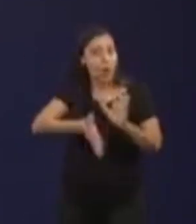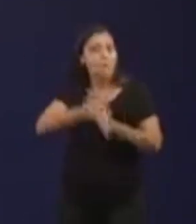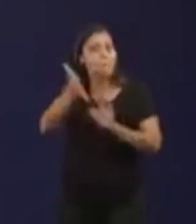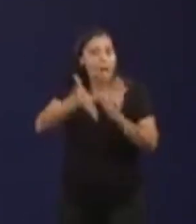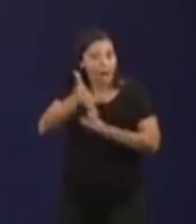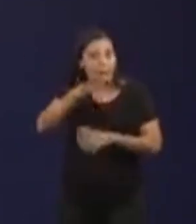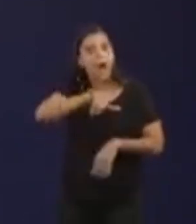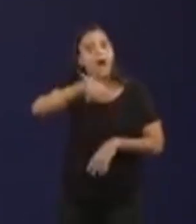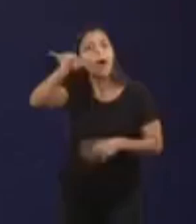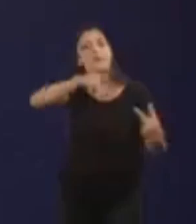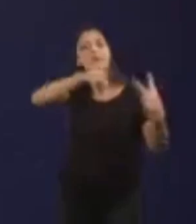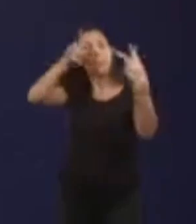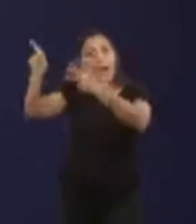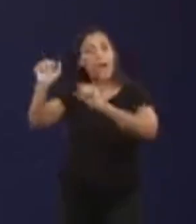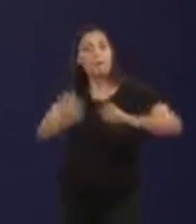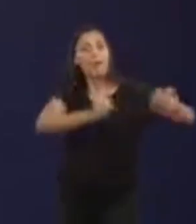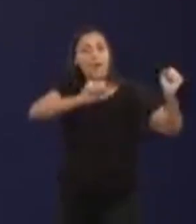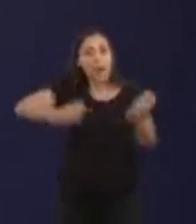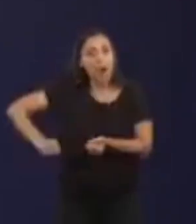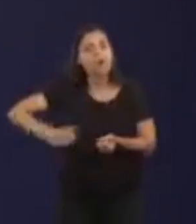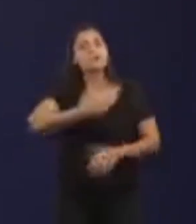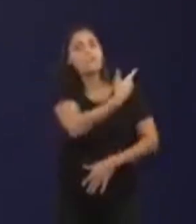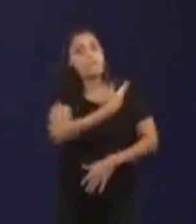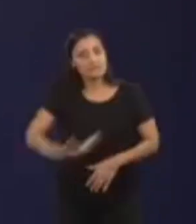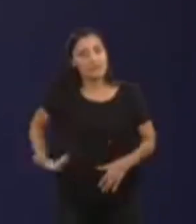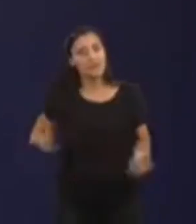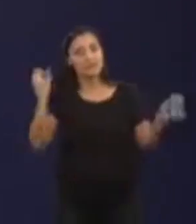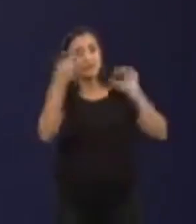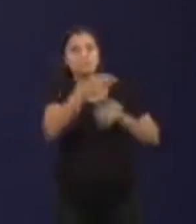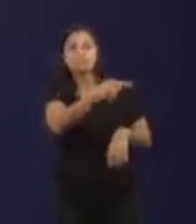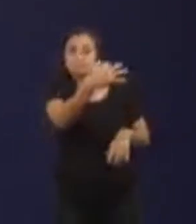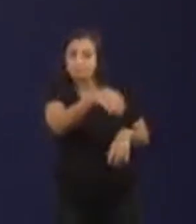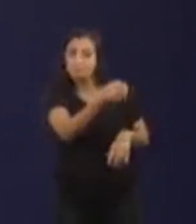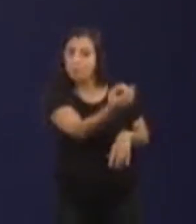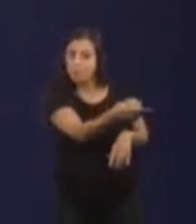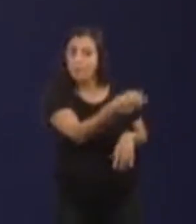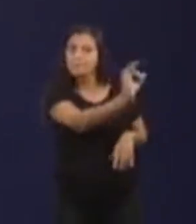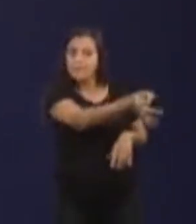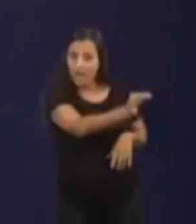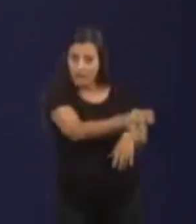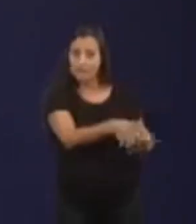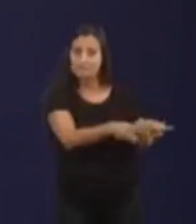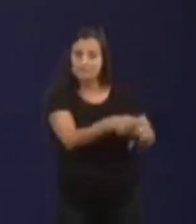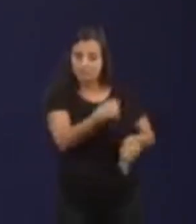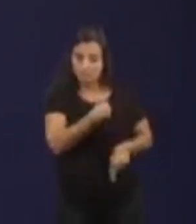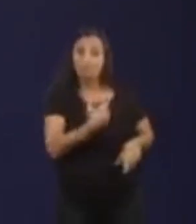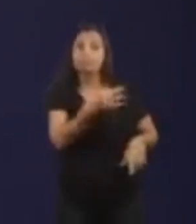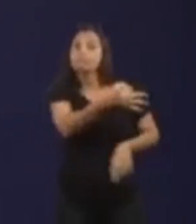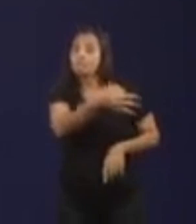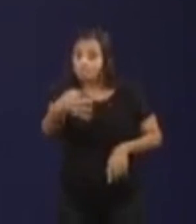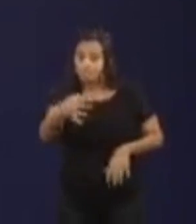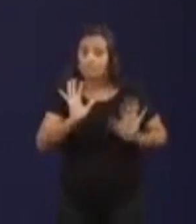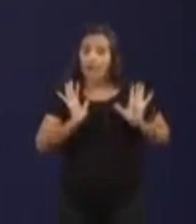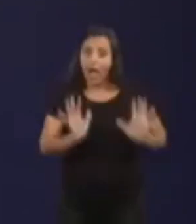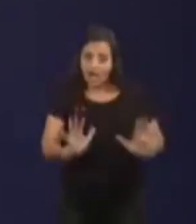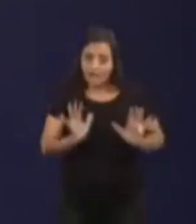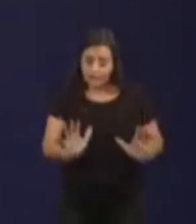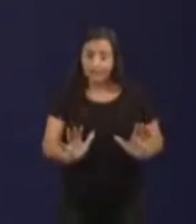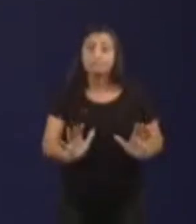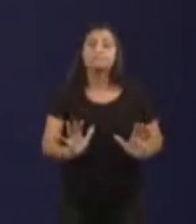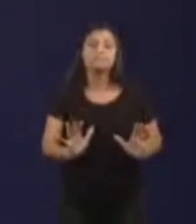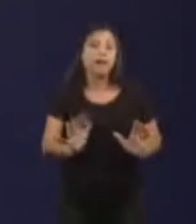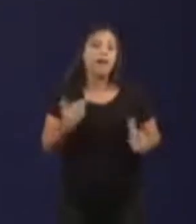Eh bueno estás en este caso estás bien informada Así que eh efectivamente Eh Así será